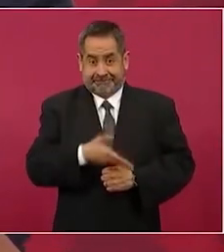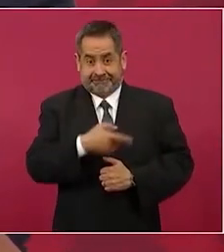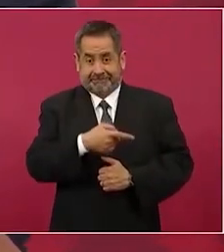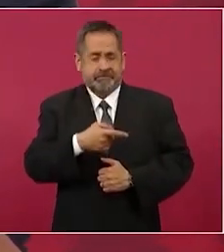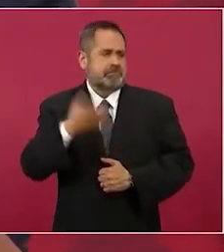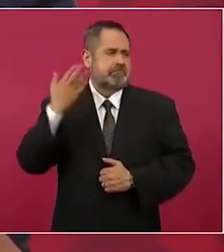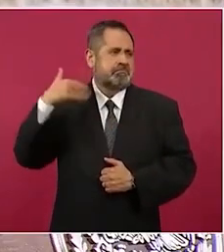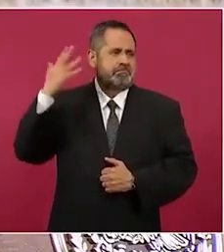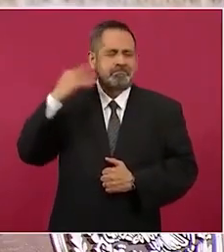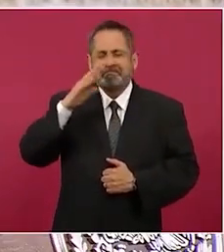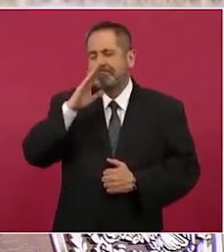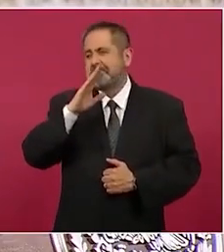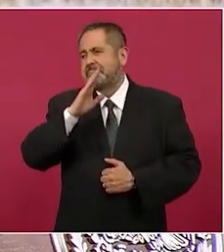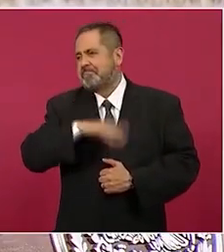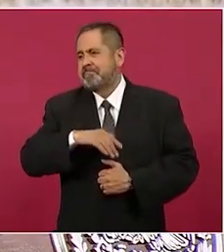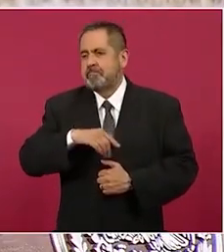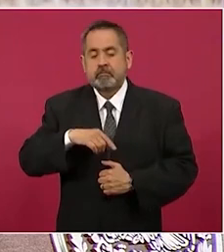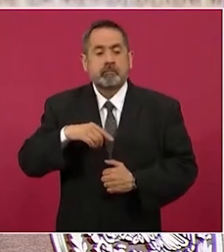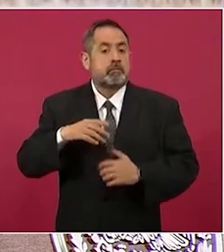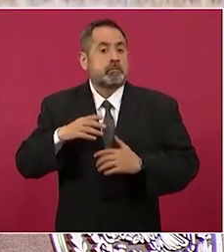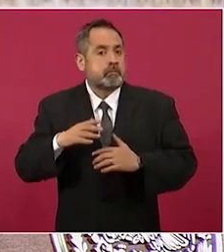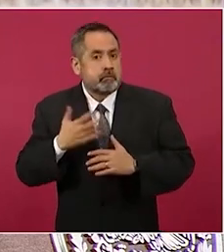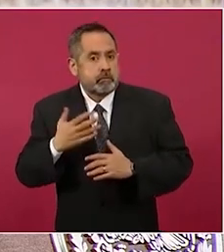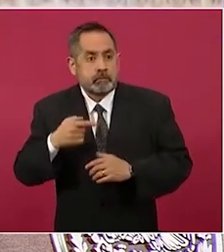por sus posturas